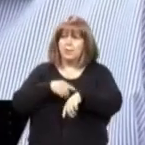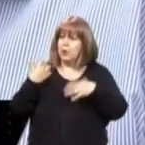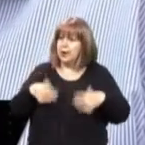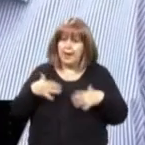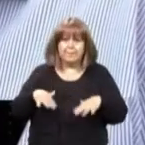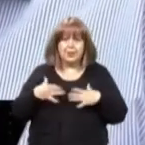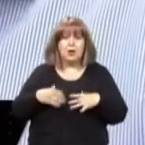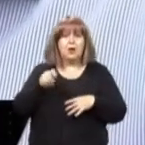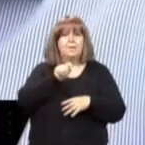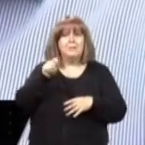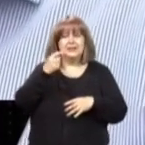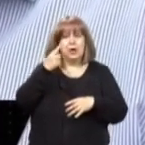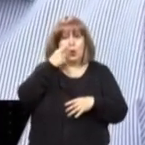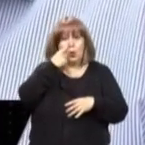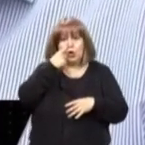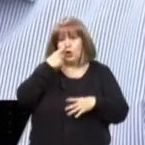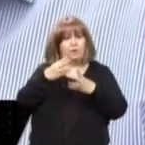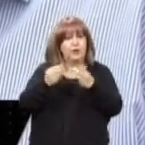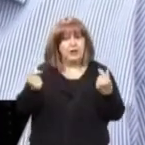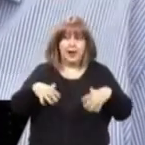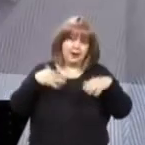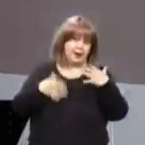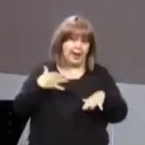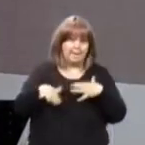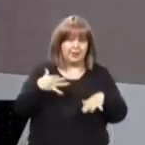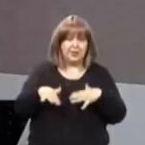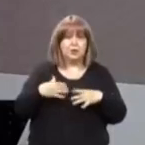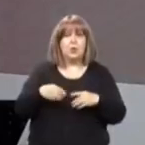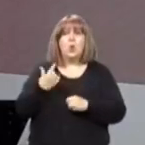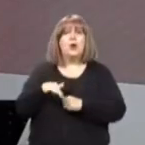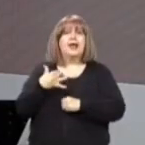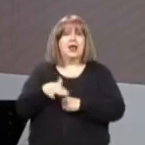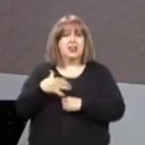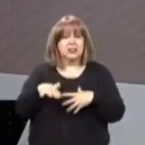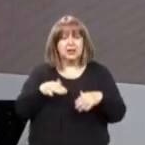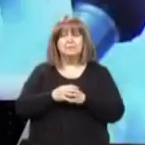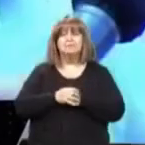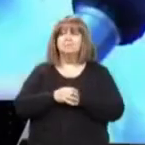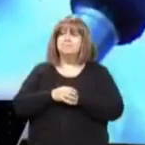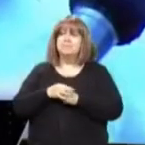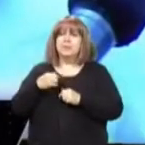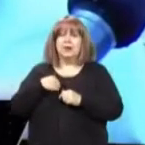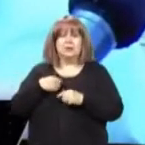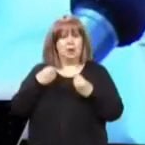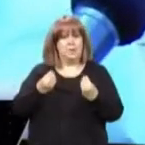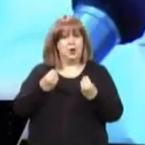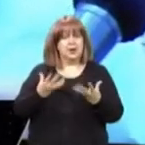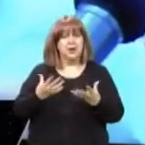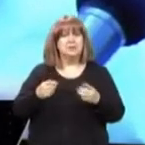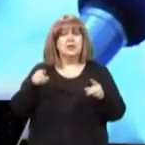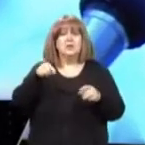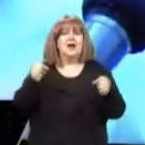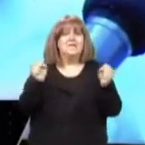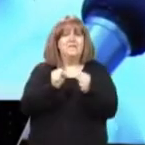termine en junio. Es urgente. Es urgente. Claro. Desde el primer momento hubo dudas respecto de si podía llegar al próximo invierno. Si llega a